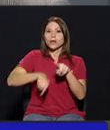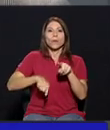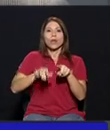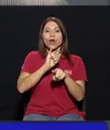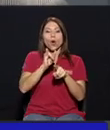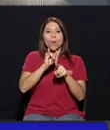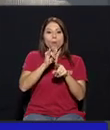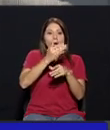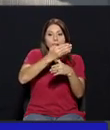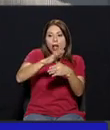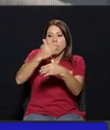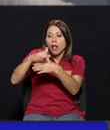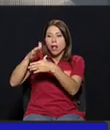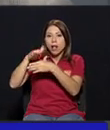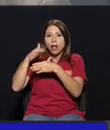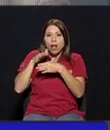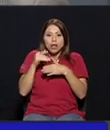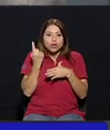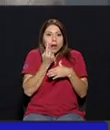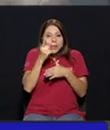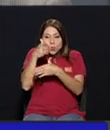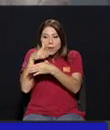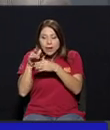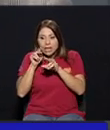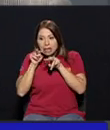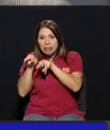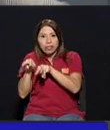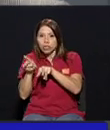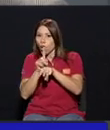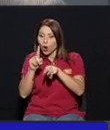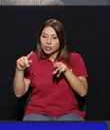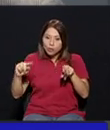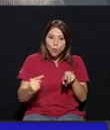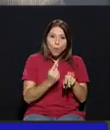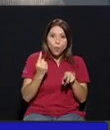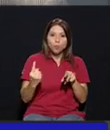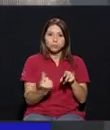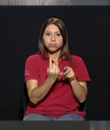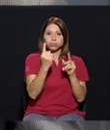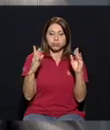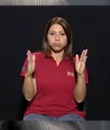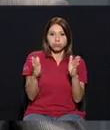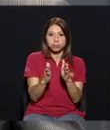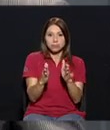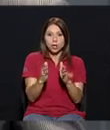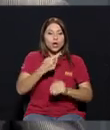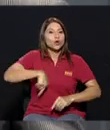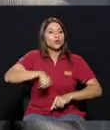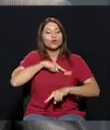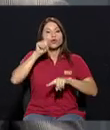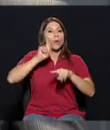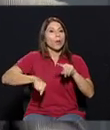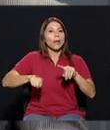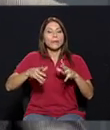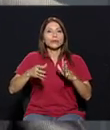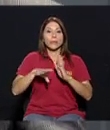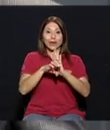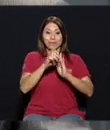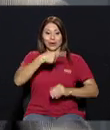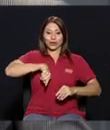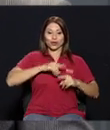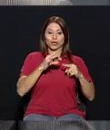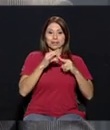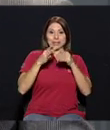se puede como hacerle un corte para ver nada más un aspecto concreto, sino que no podemos perder de vista nunca, a pesar de nuestra